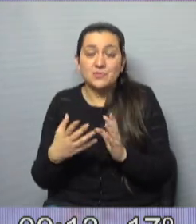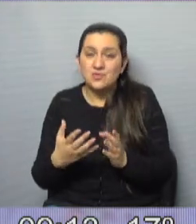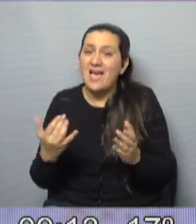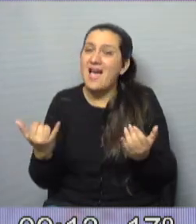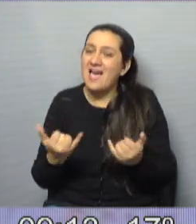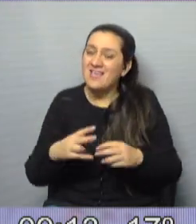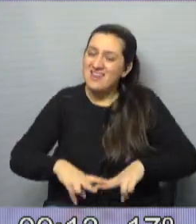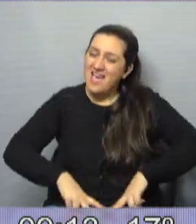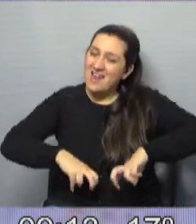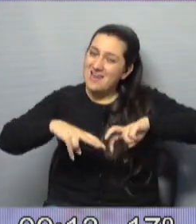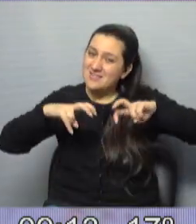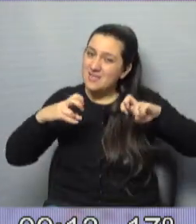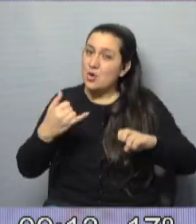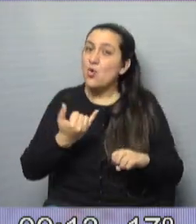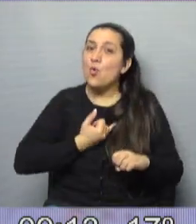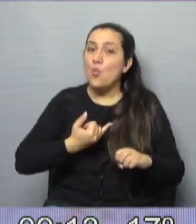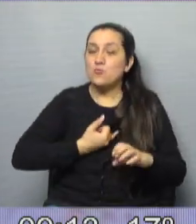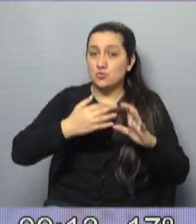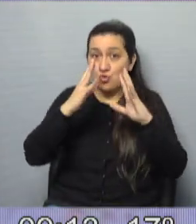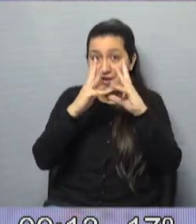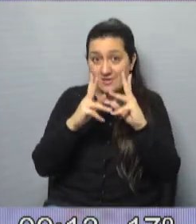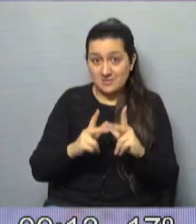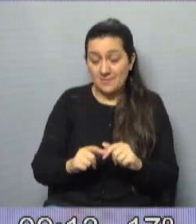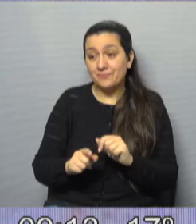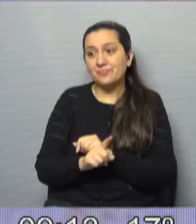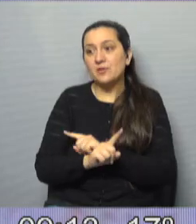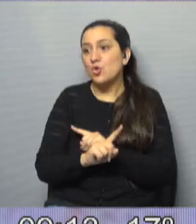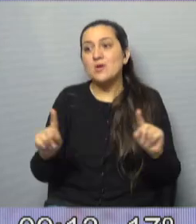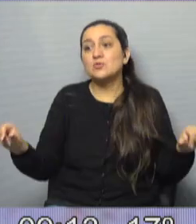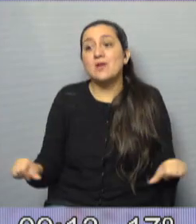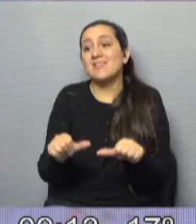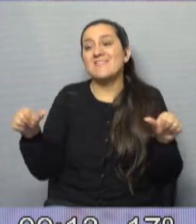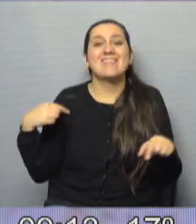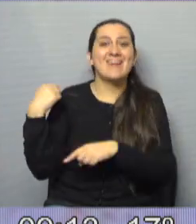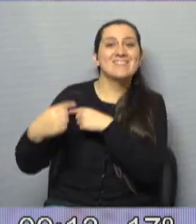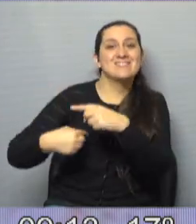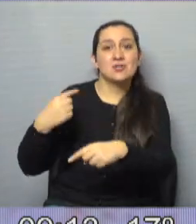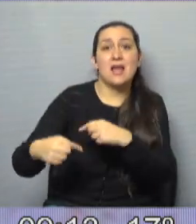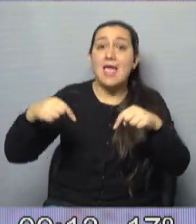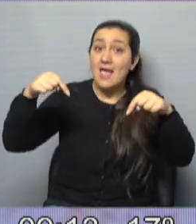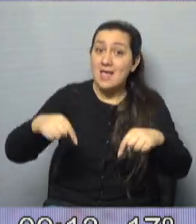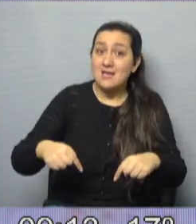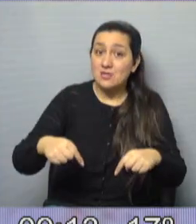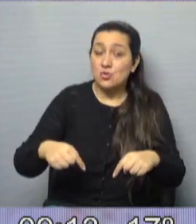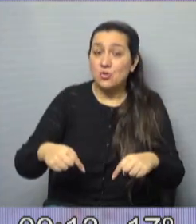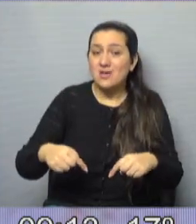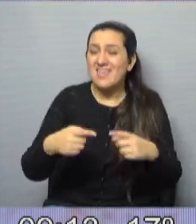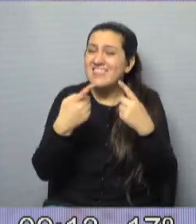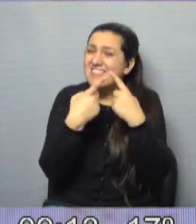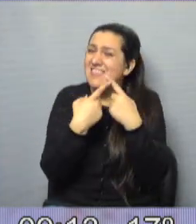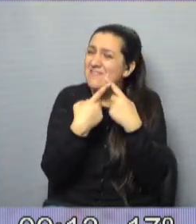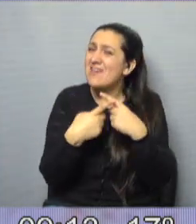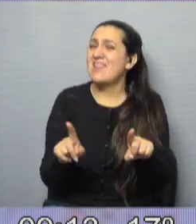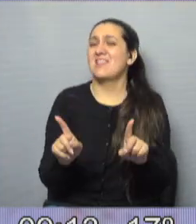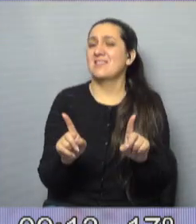delicadamente cómo se organiza esto, porque no es una actividad tradicional, esto es una actividad completamente distinta.